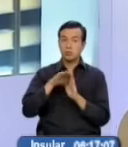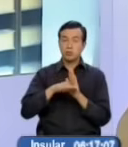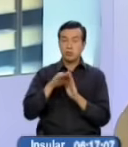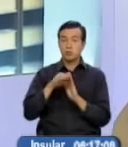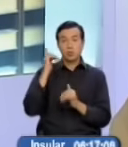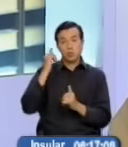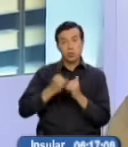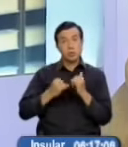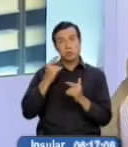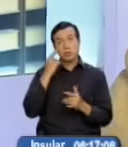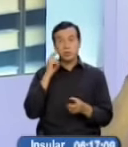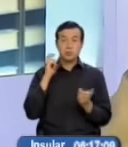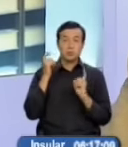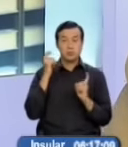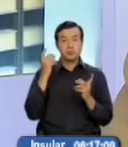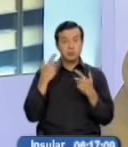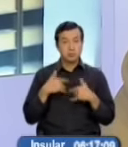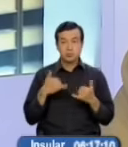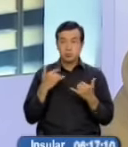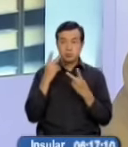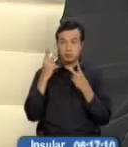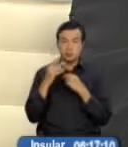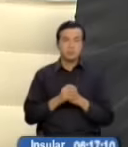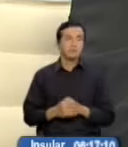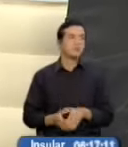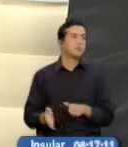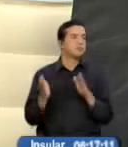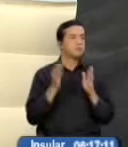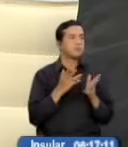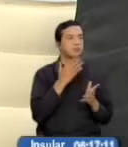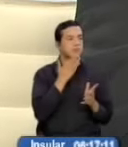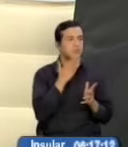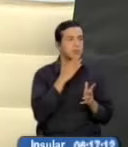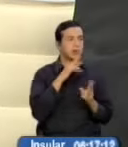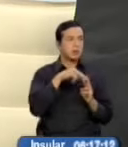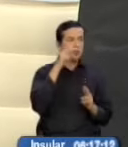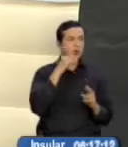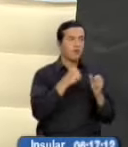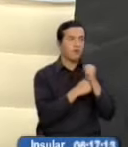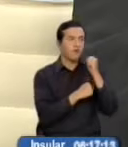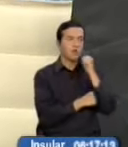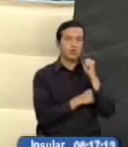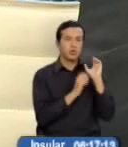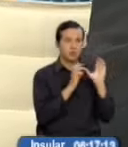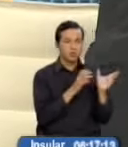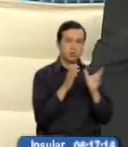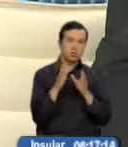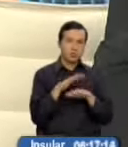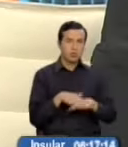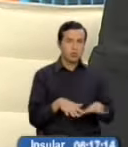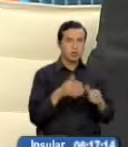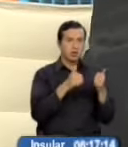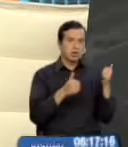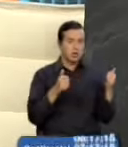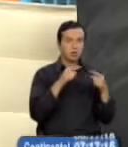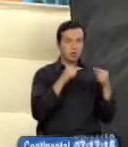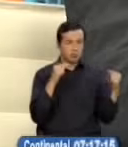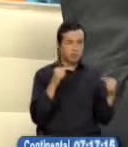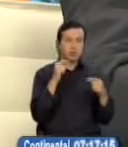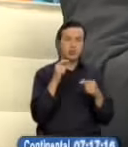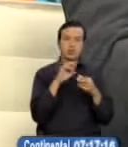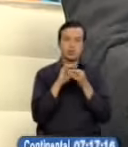último momento, más allá de lo que ahora parece. Ahora, ¿dónde están regionalmente las fortalezas del uno y de los otros? O sea, de los candidatos de la oposición